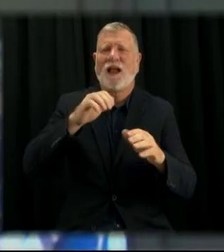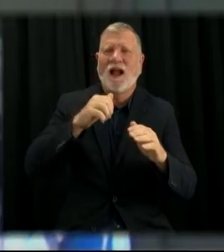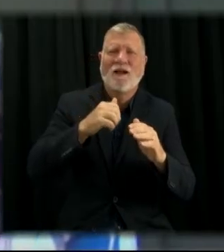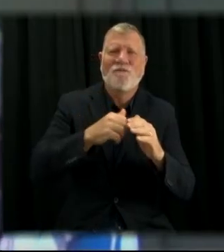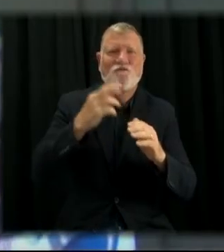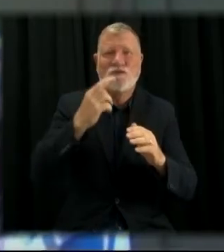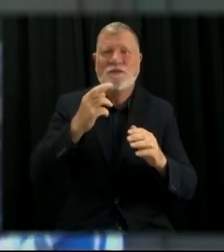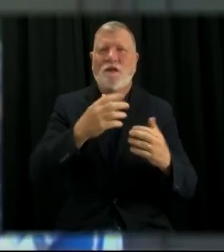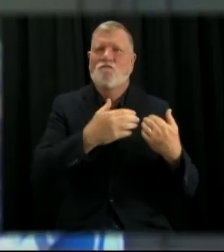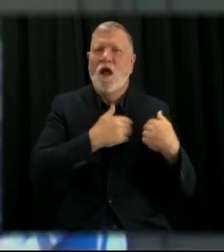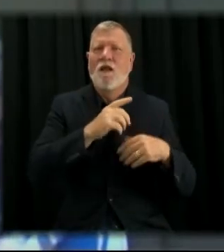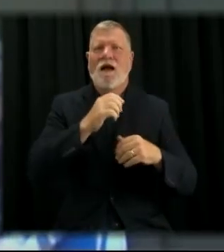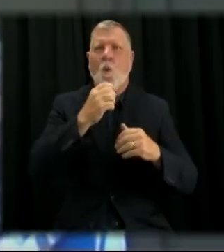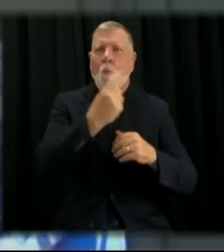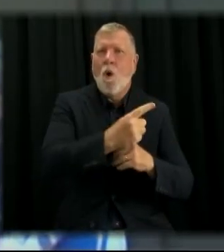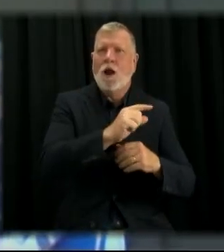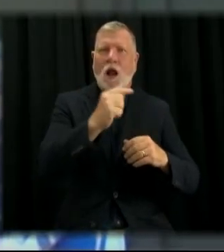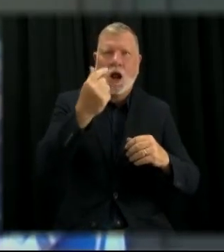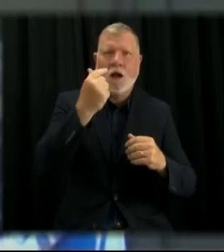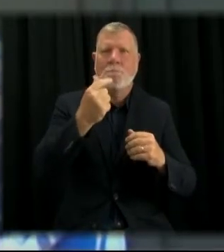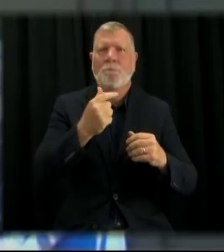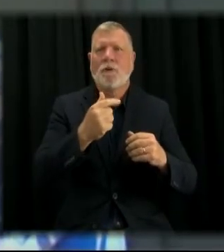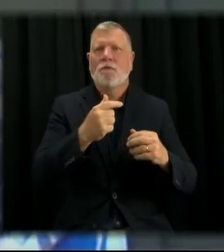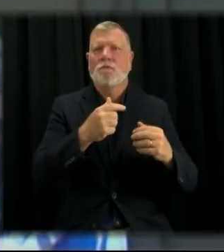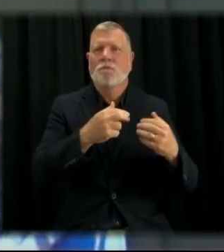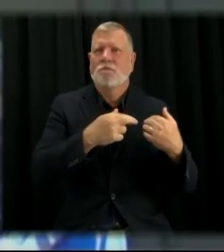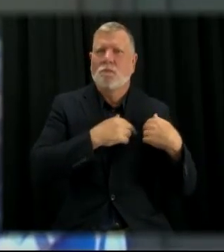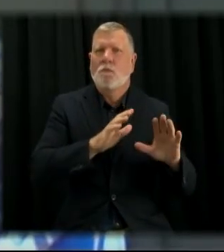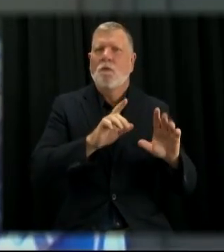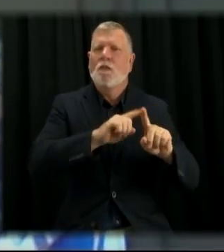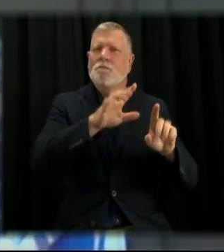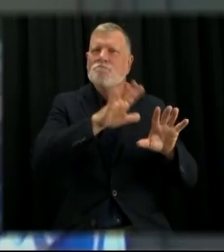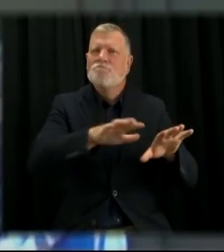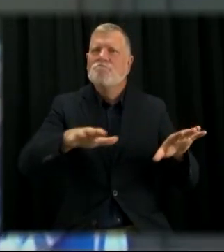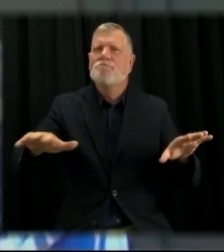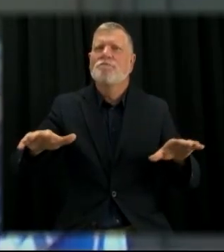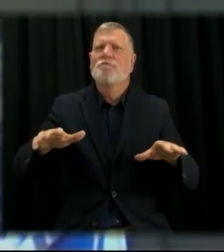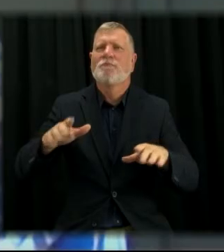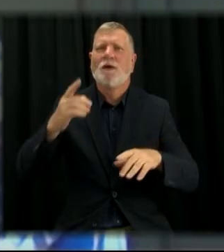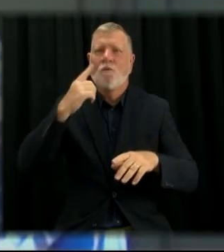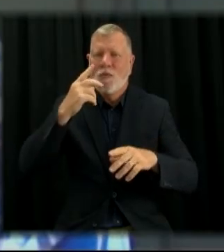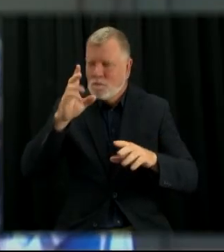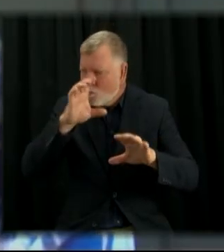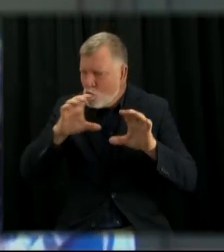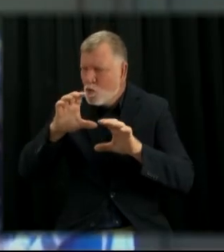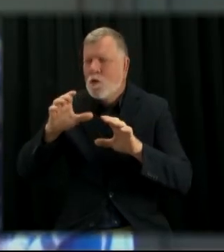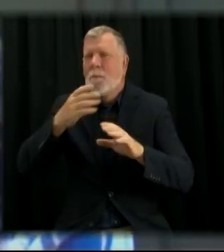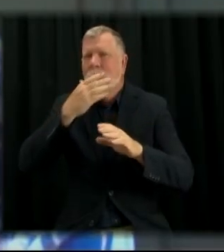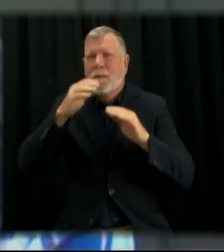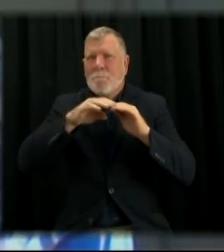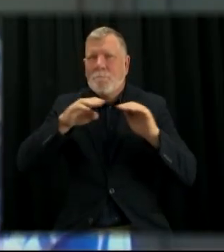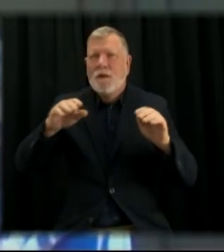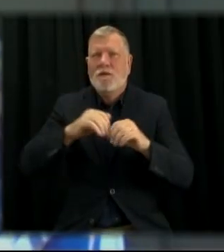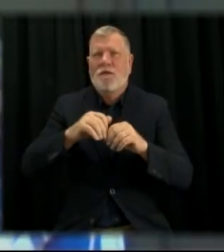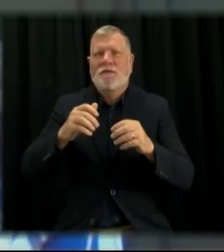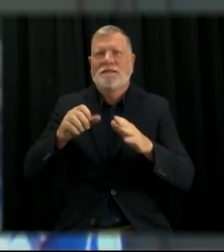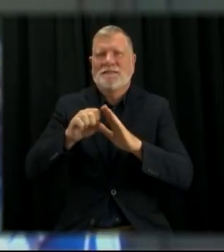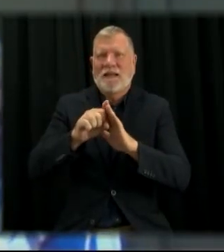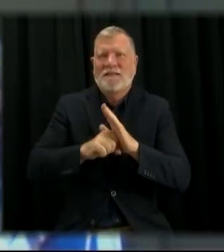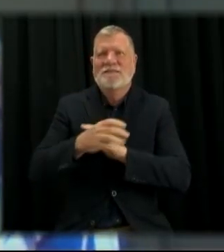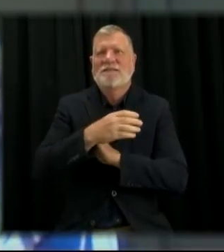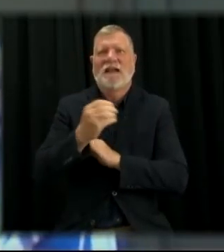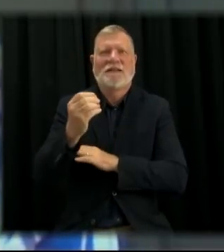No se puede atribuir a ningún funcionario en particular. Es sencillamente lo que dijo la señora Mayaresco. Vamos a establecer las mejores